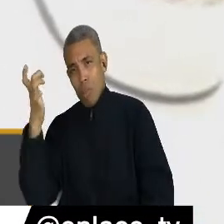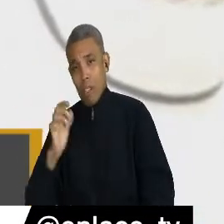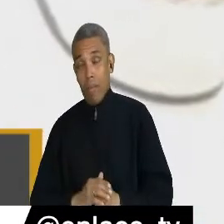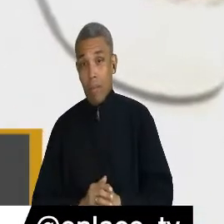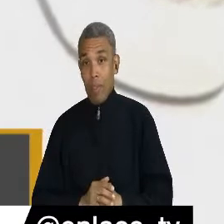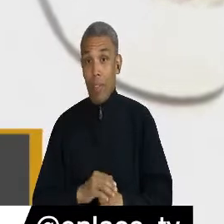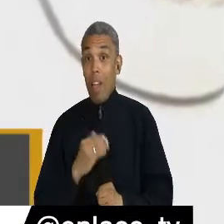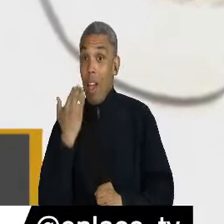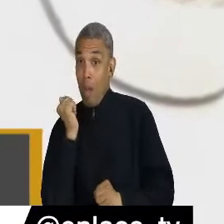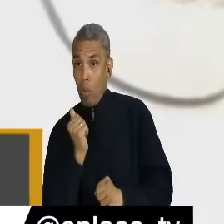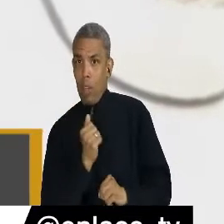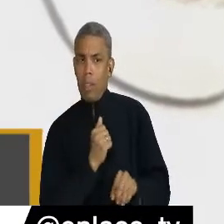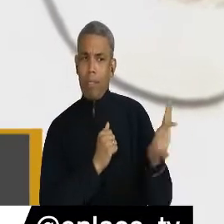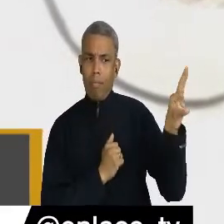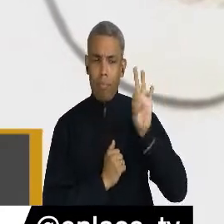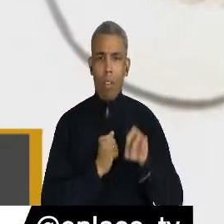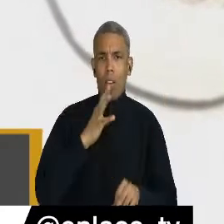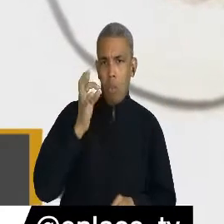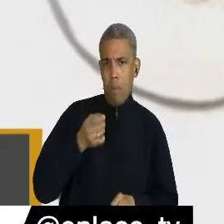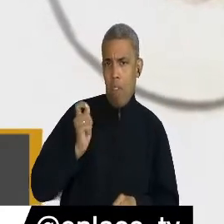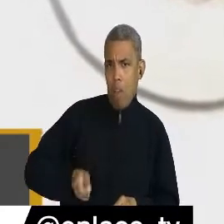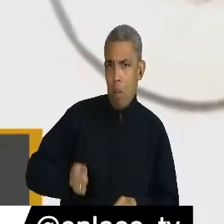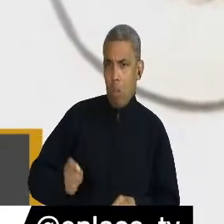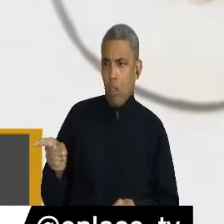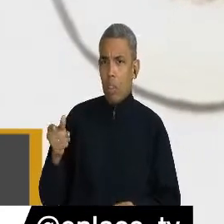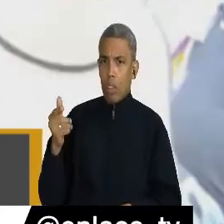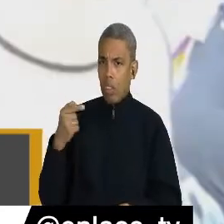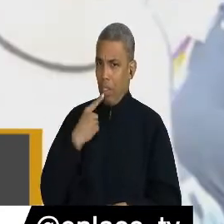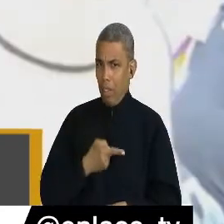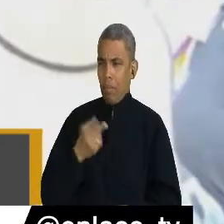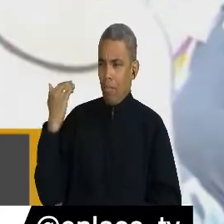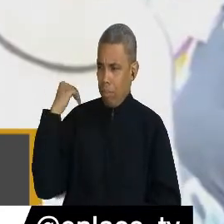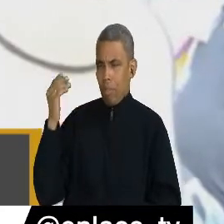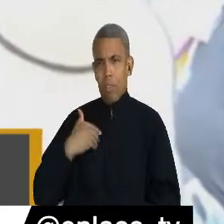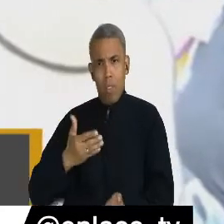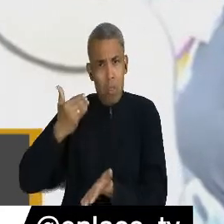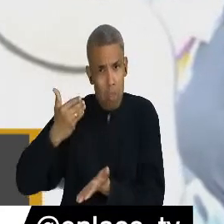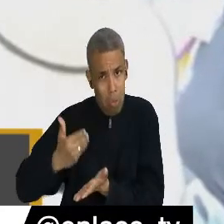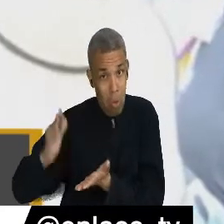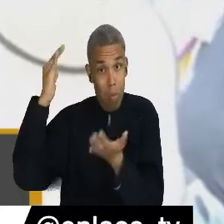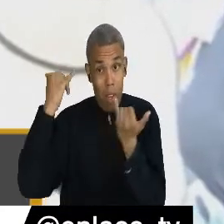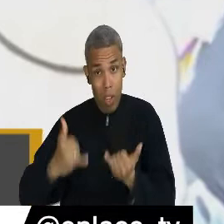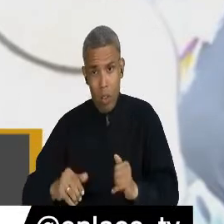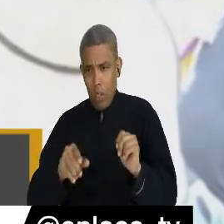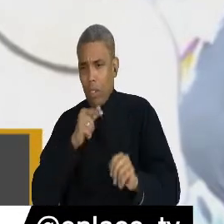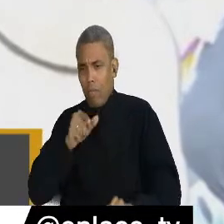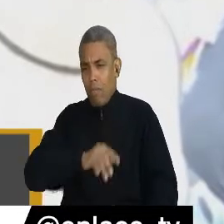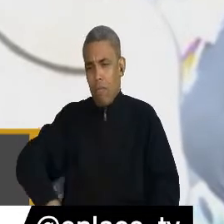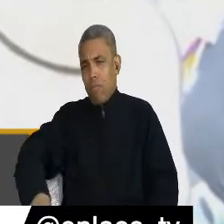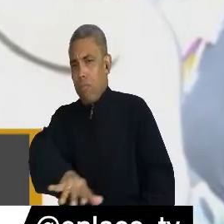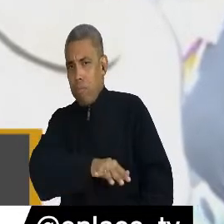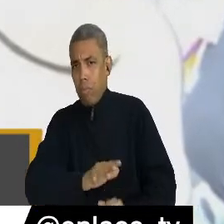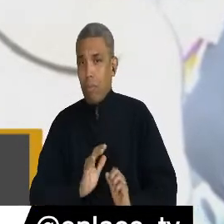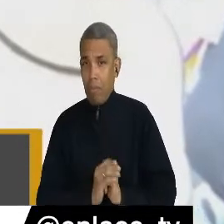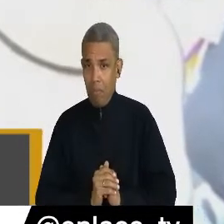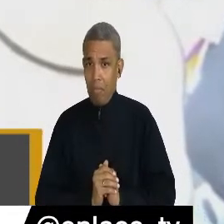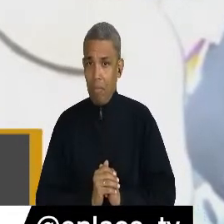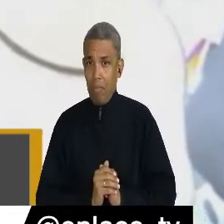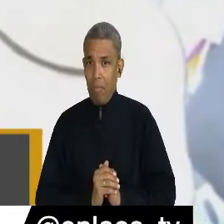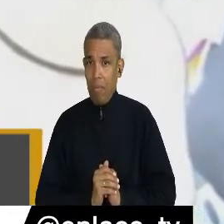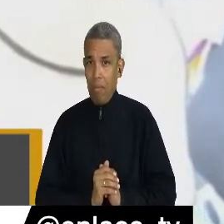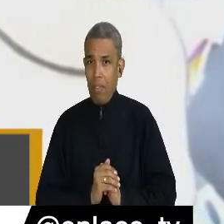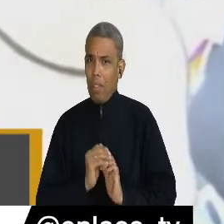su cliente compró dentro de un negocio legal y voluntario con una propietaria del predio que luego pidió ser parte del proceso de restitución de